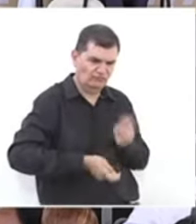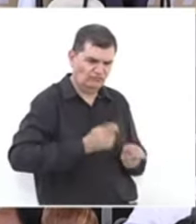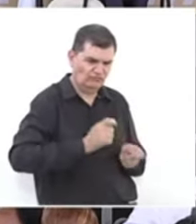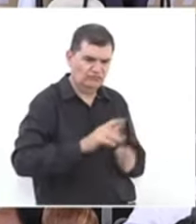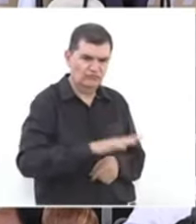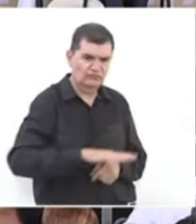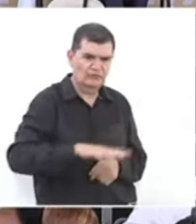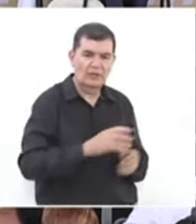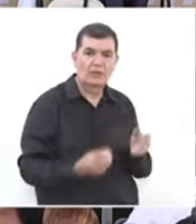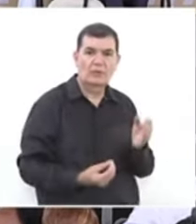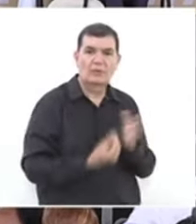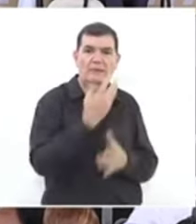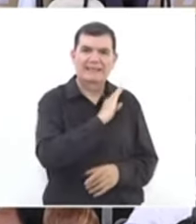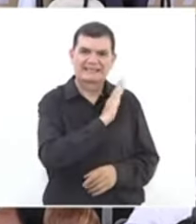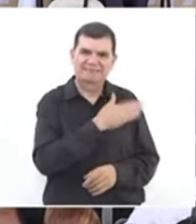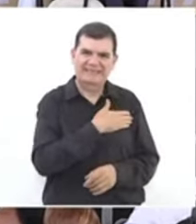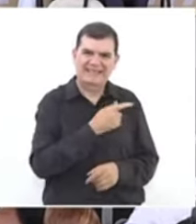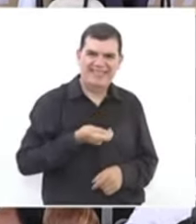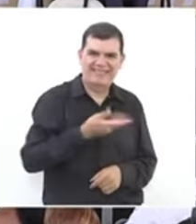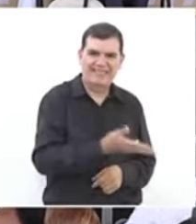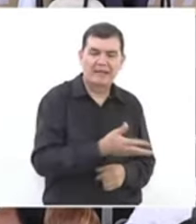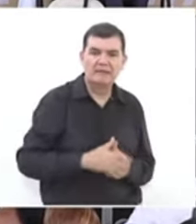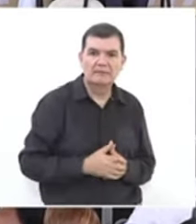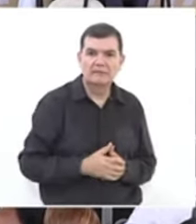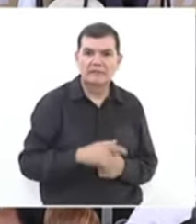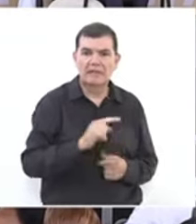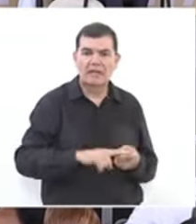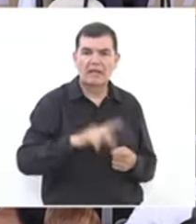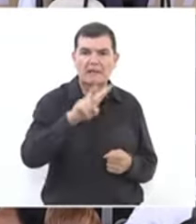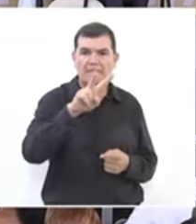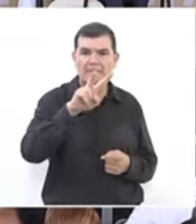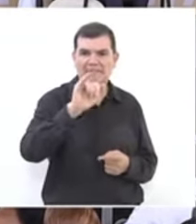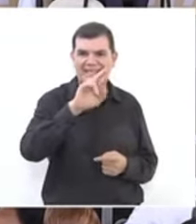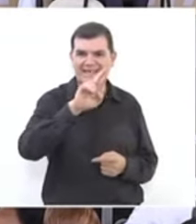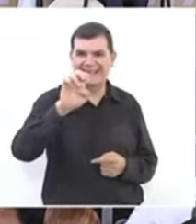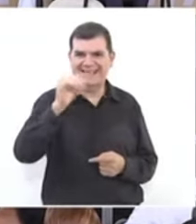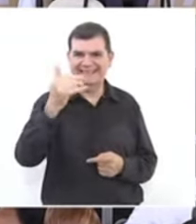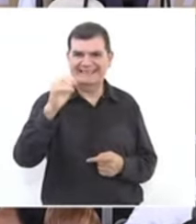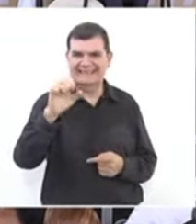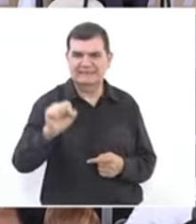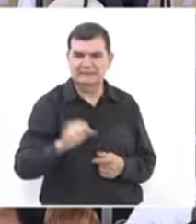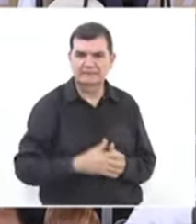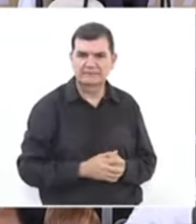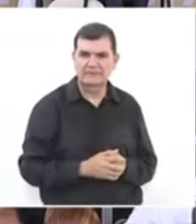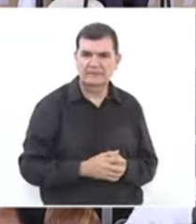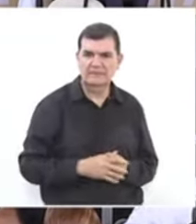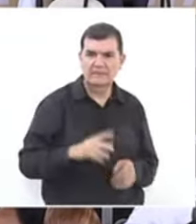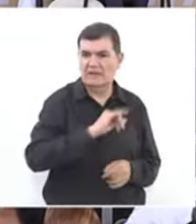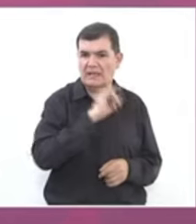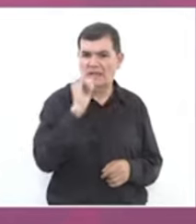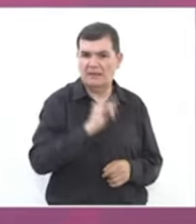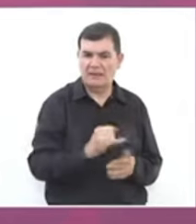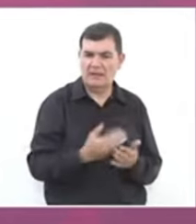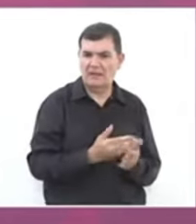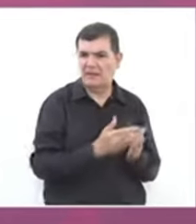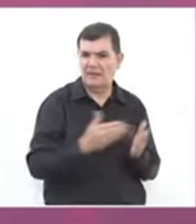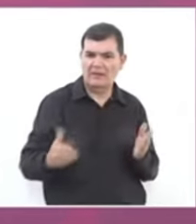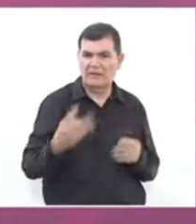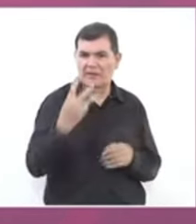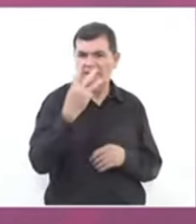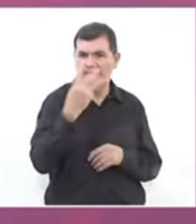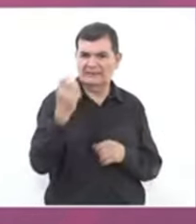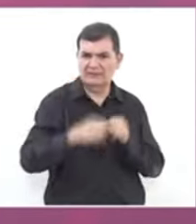llamaba la Nueva España, a virreyes. Nunca en 300 años, ojo, es cierto, en